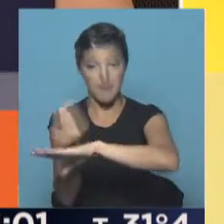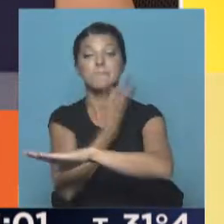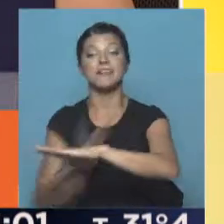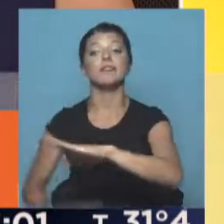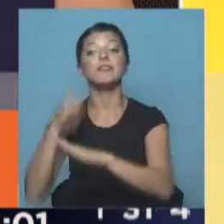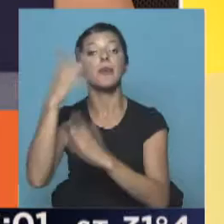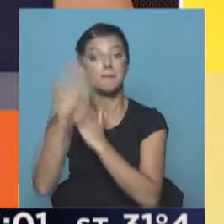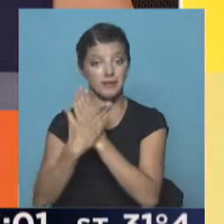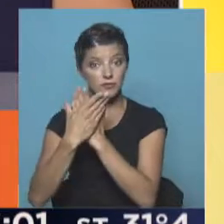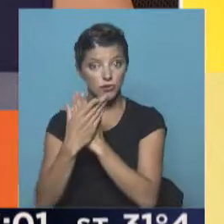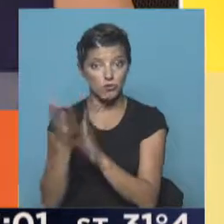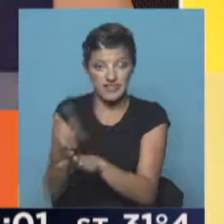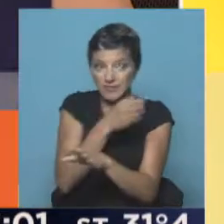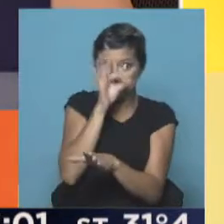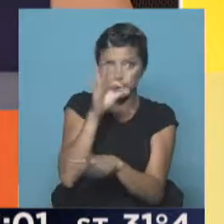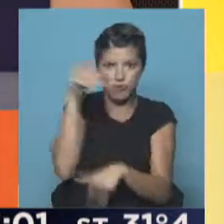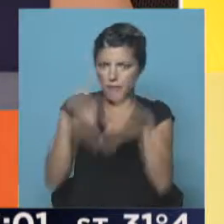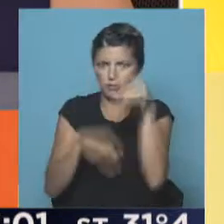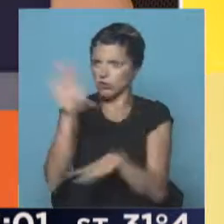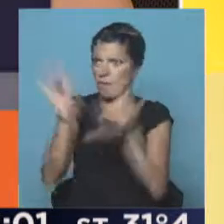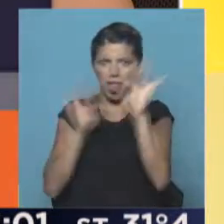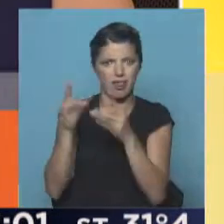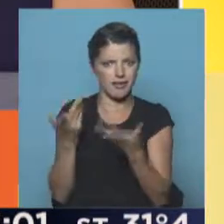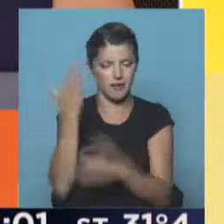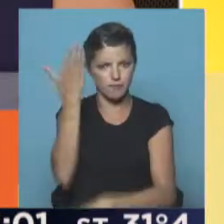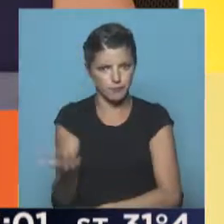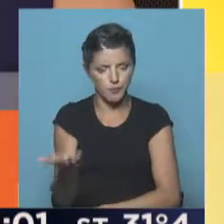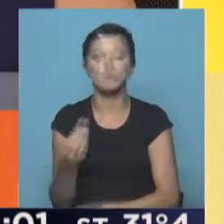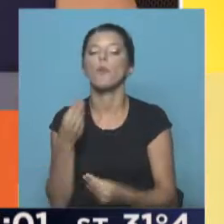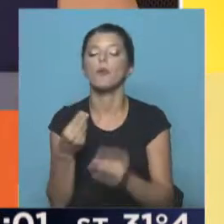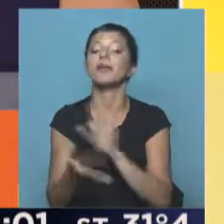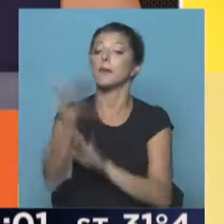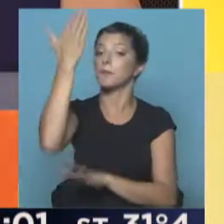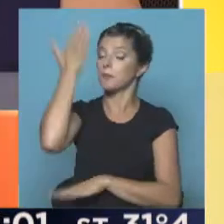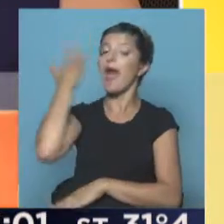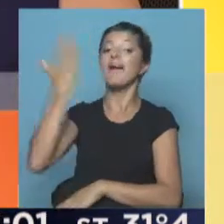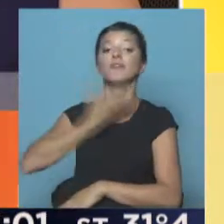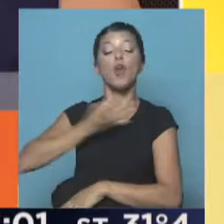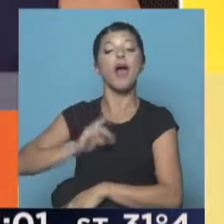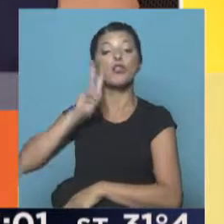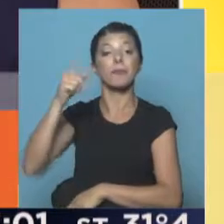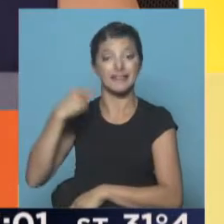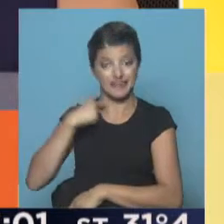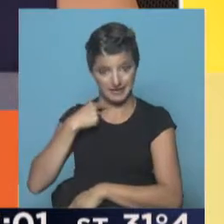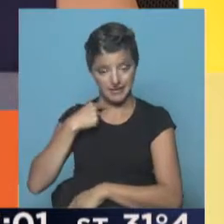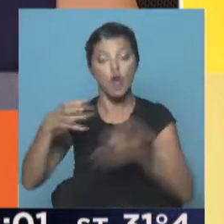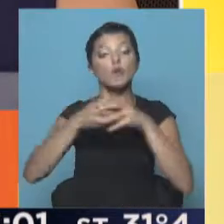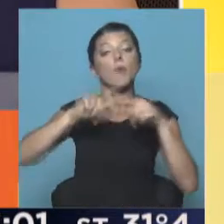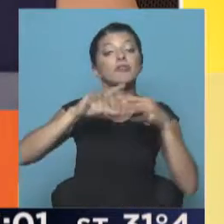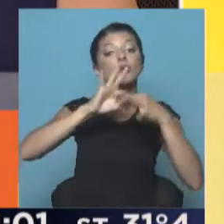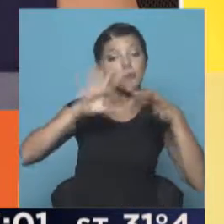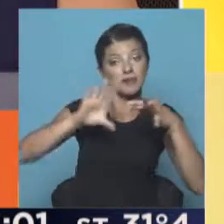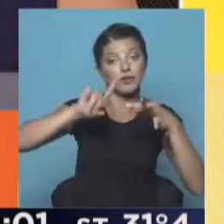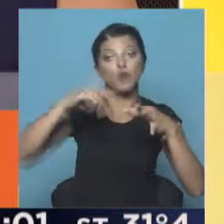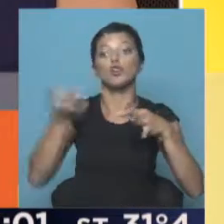sin pasar por elecciones, porque como en las elecciones de febrero del 2013, el Partido Democrático y sus aliados en